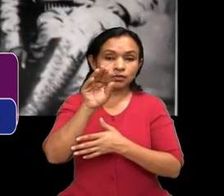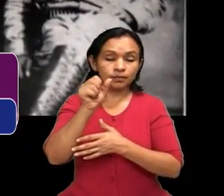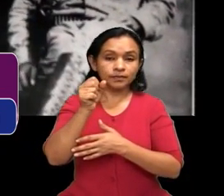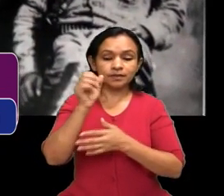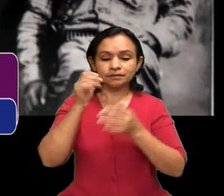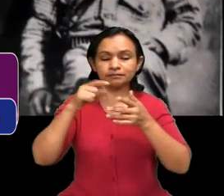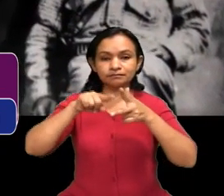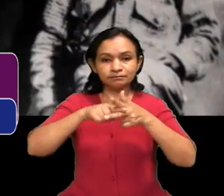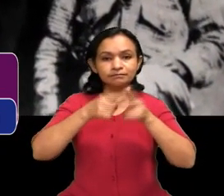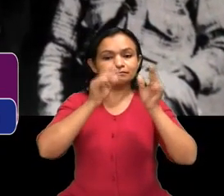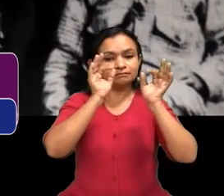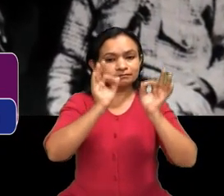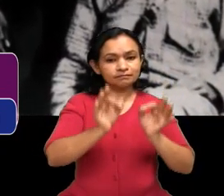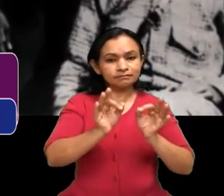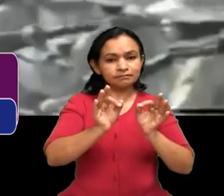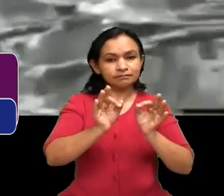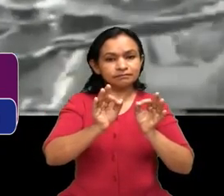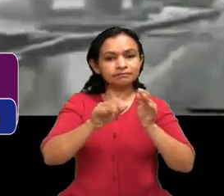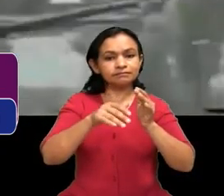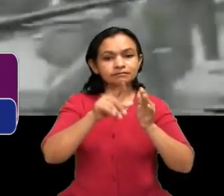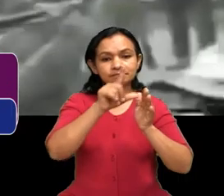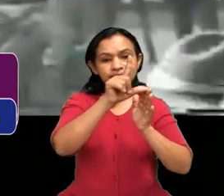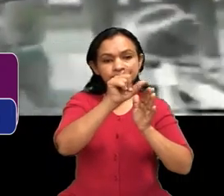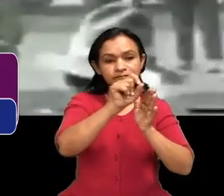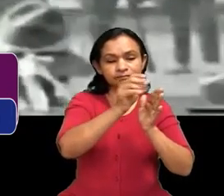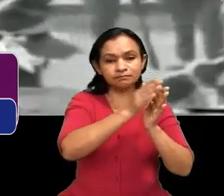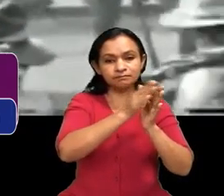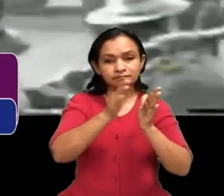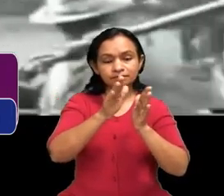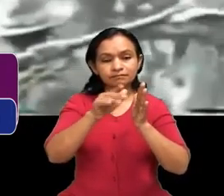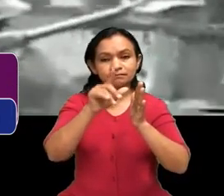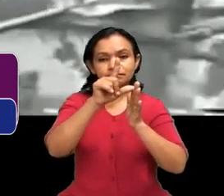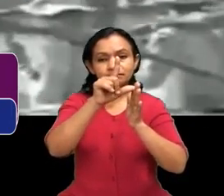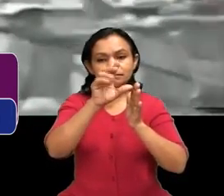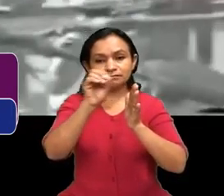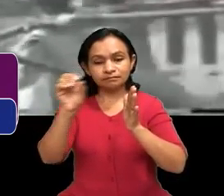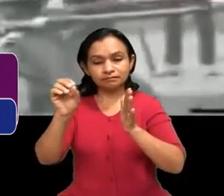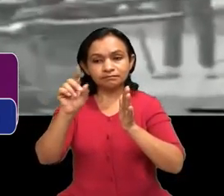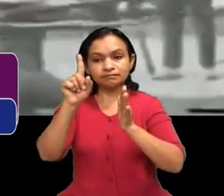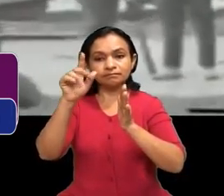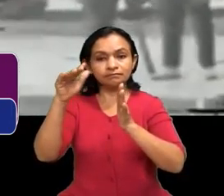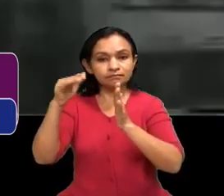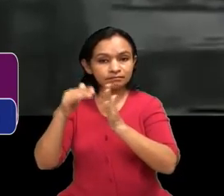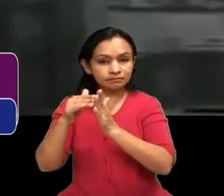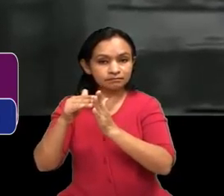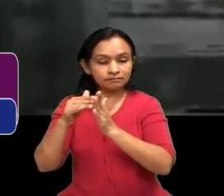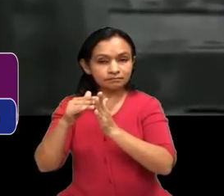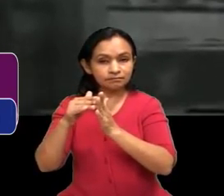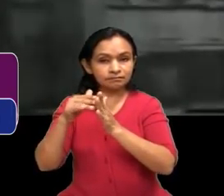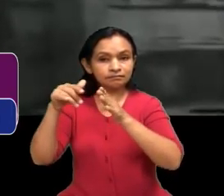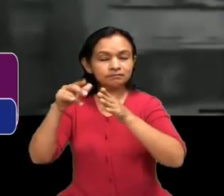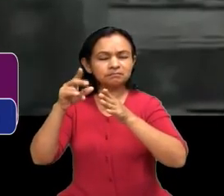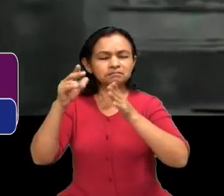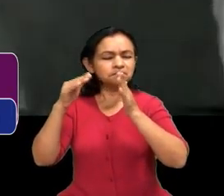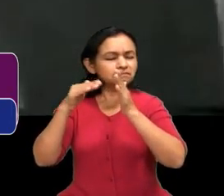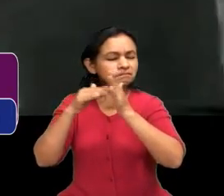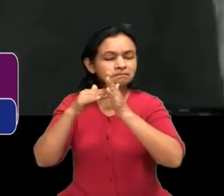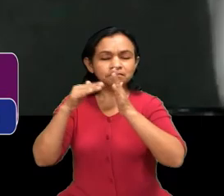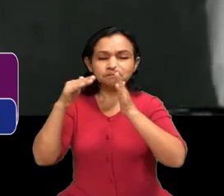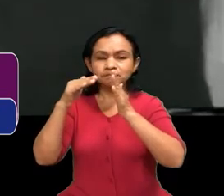10, después pasamos a 100, después pasamos a 1,000, y hoy somos